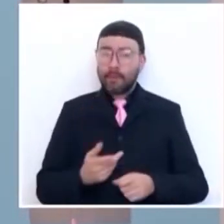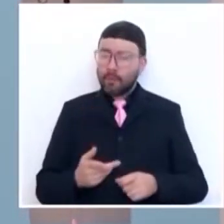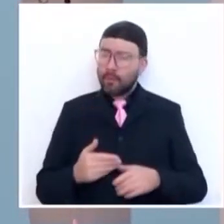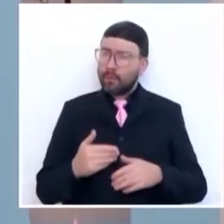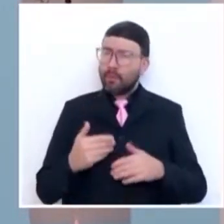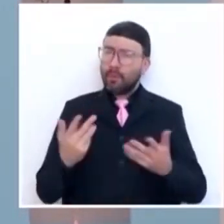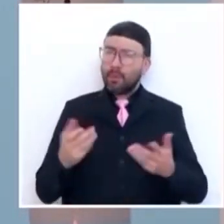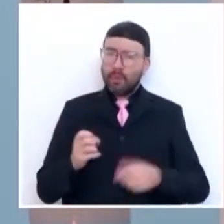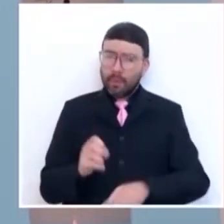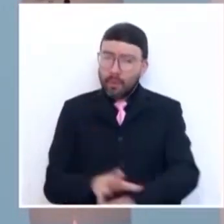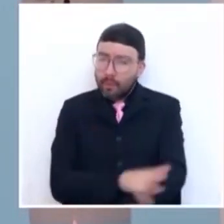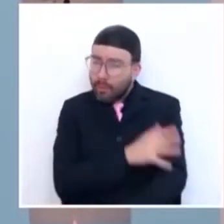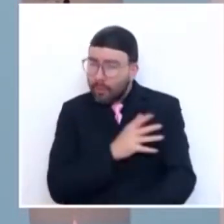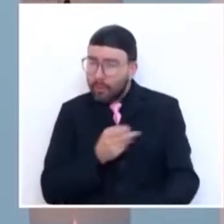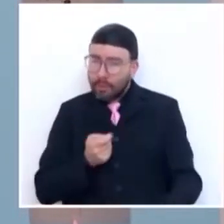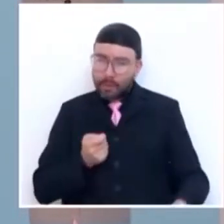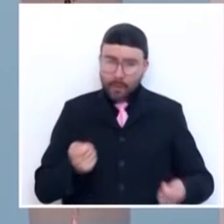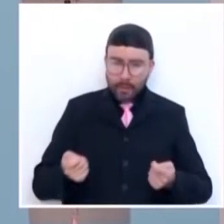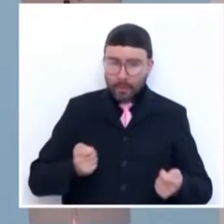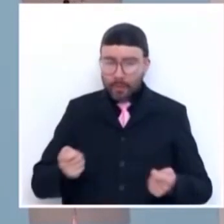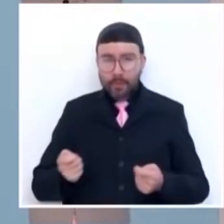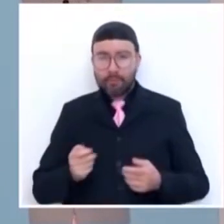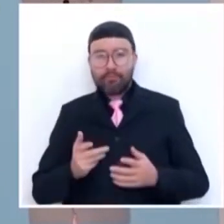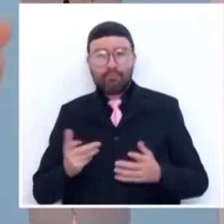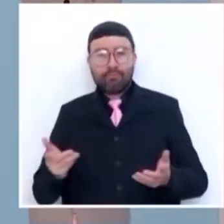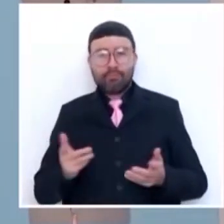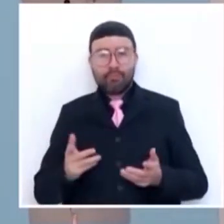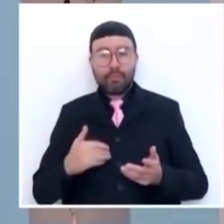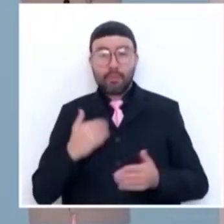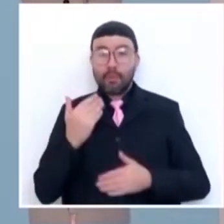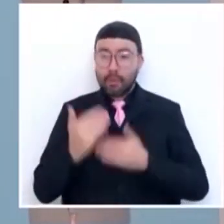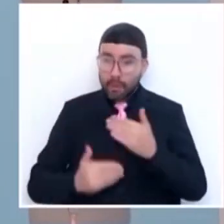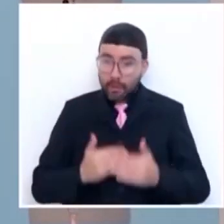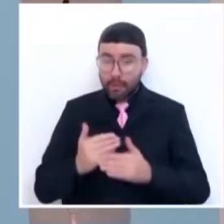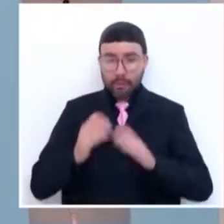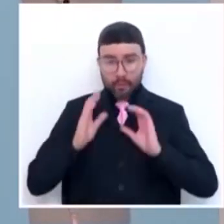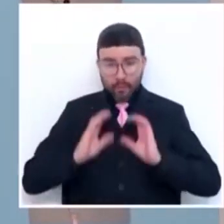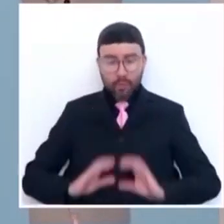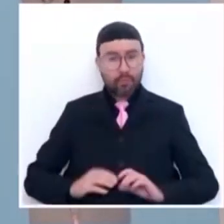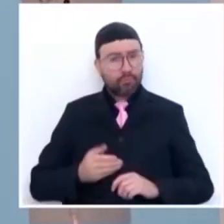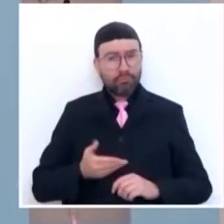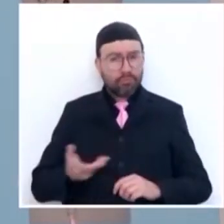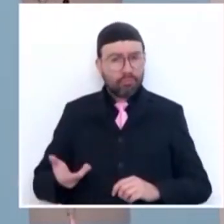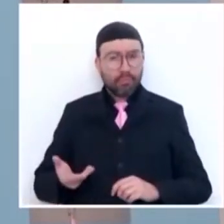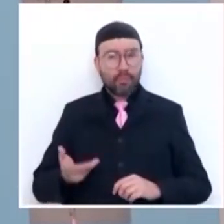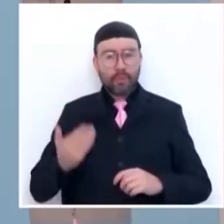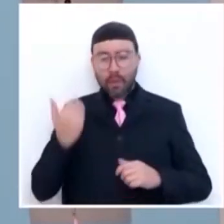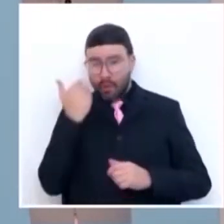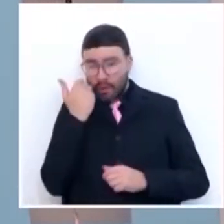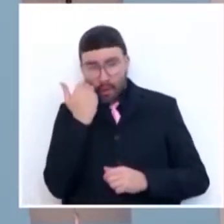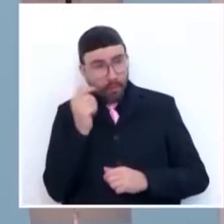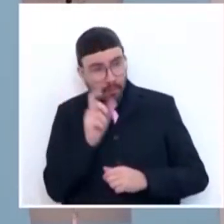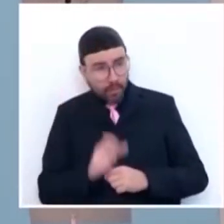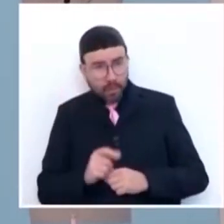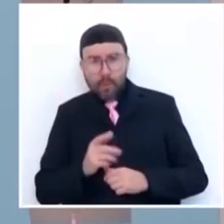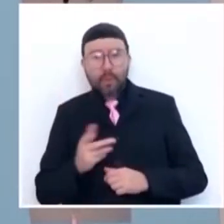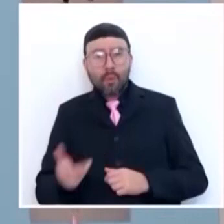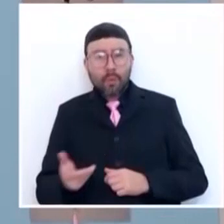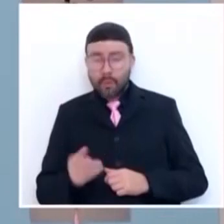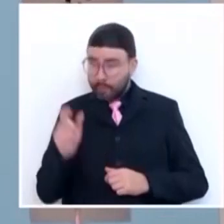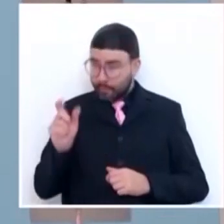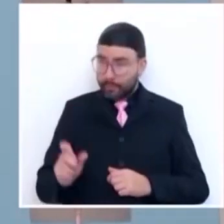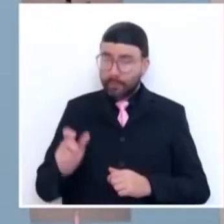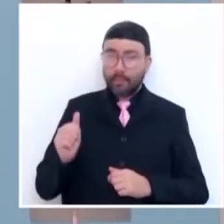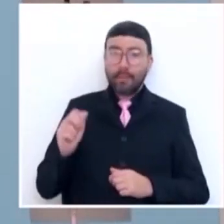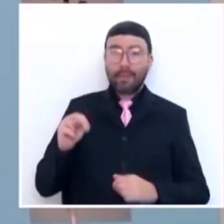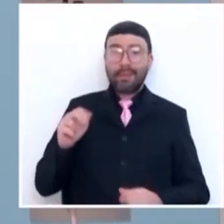pueden interferir en el desarrollo físico, en la enfermedad de la persona? La doctora Ana Milena